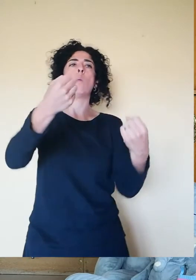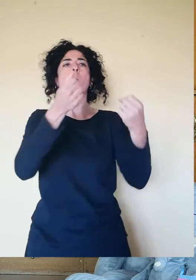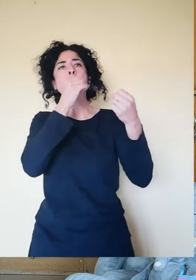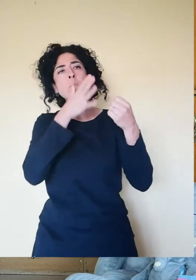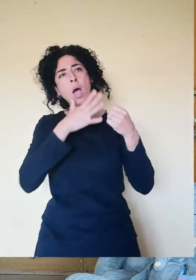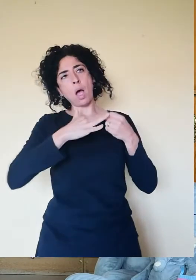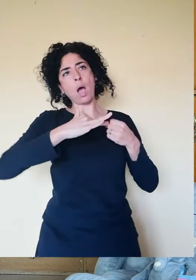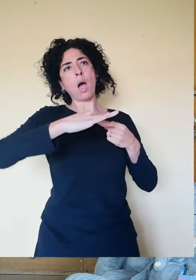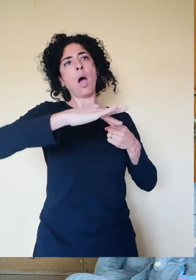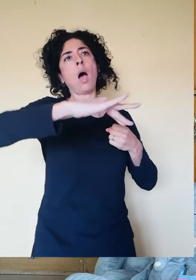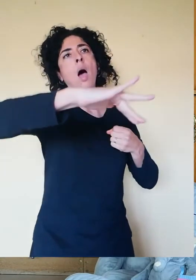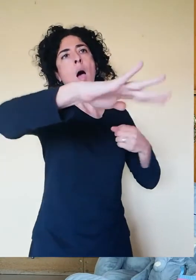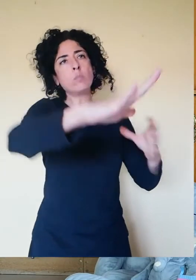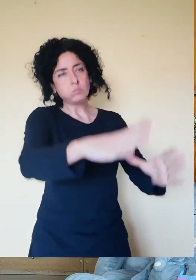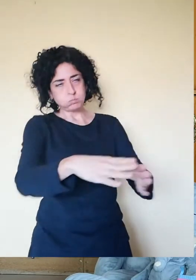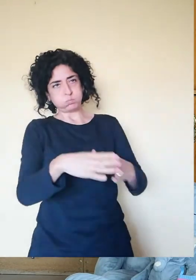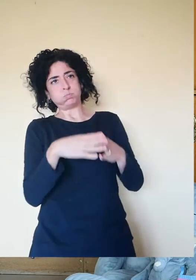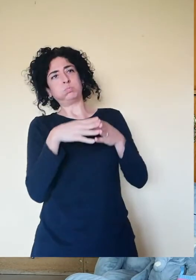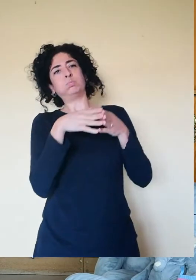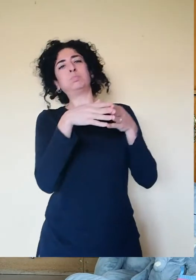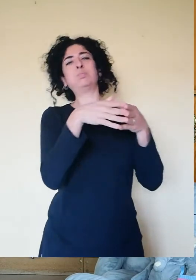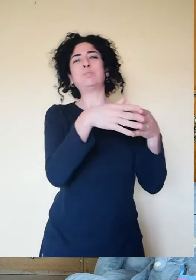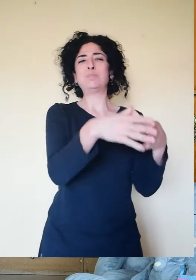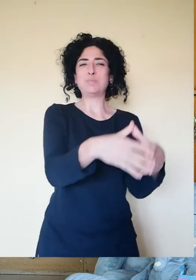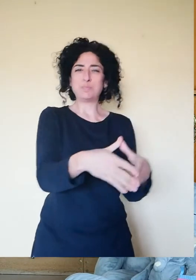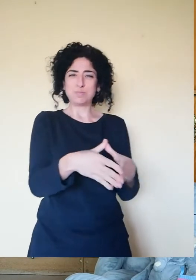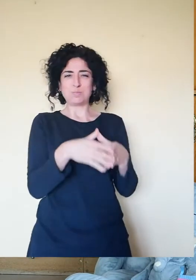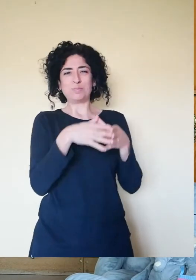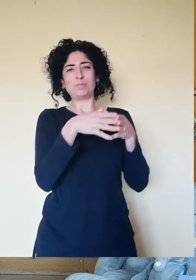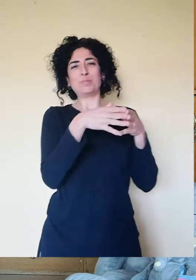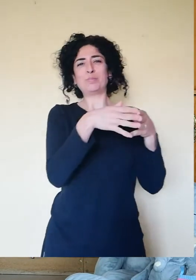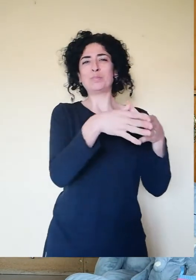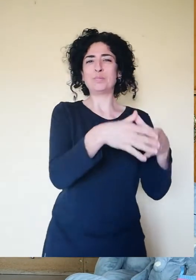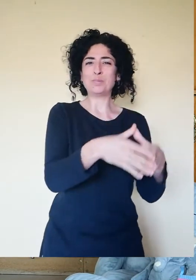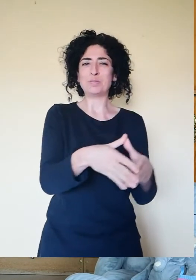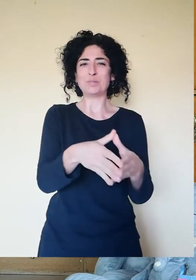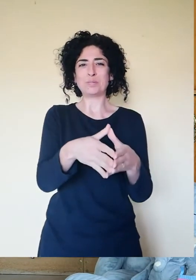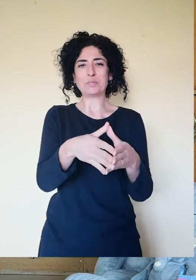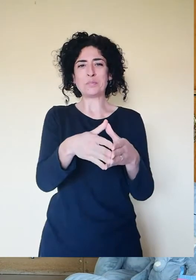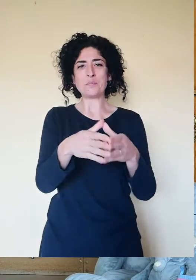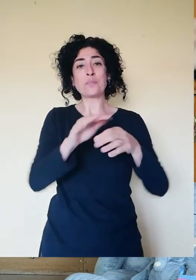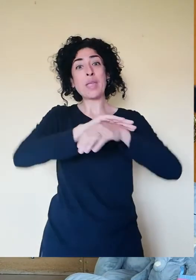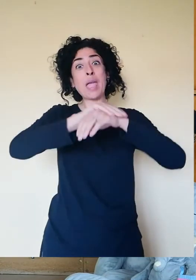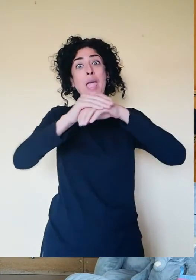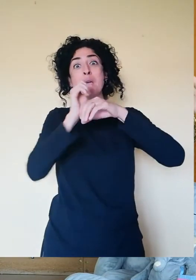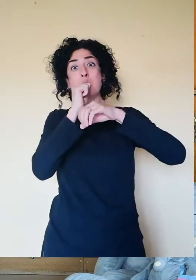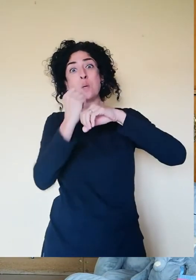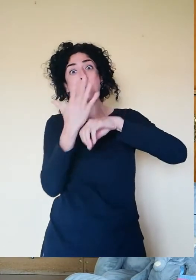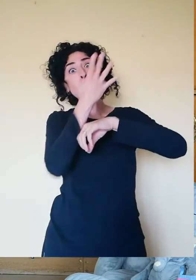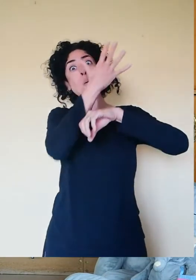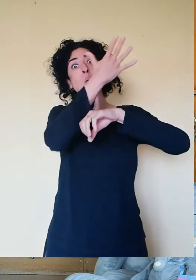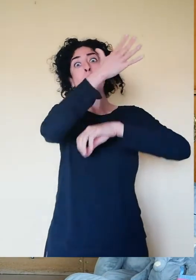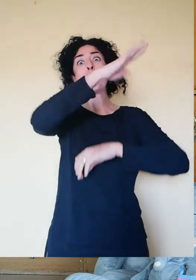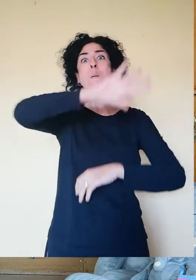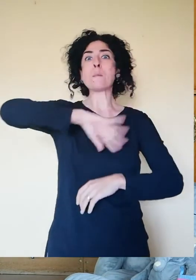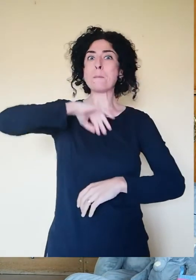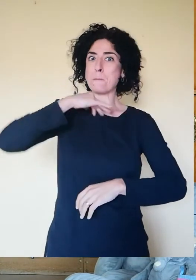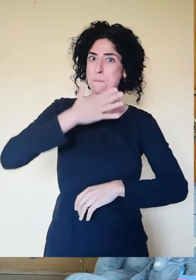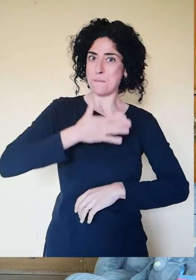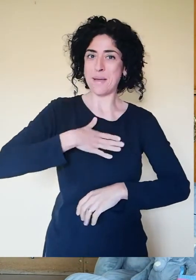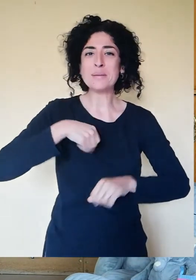motora sobre las olas del mar, sobre las olas del mar. Elena la ballena